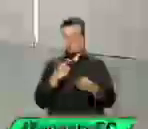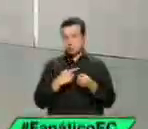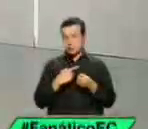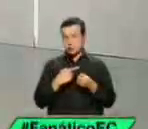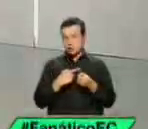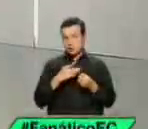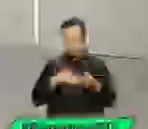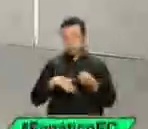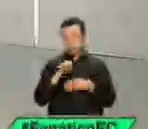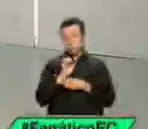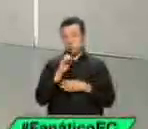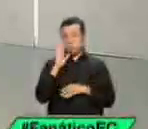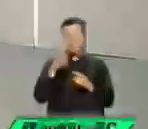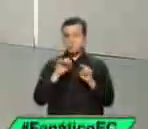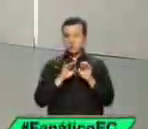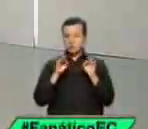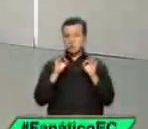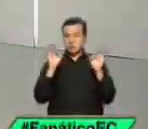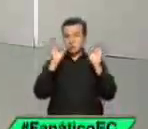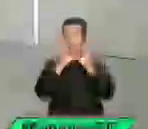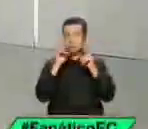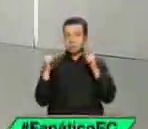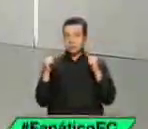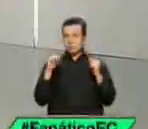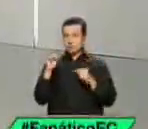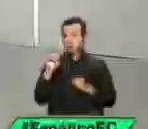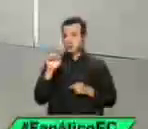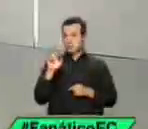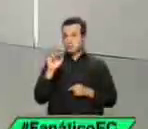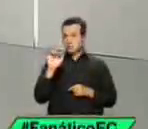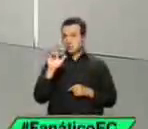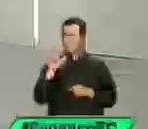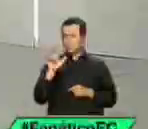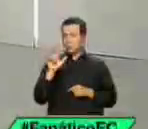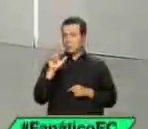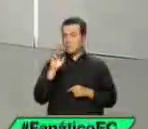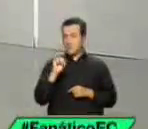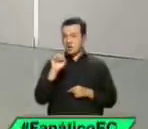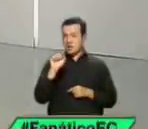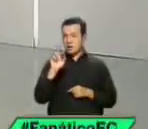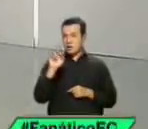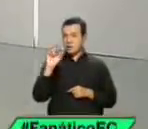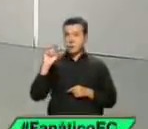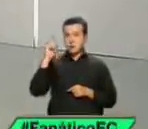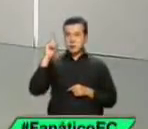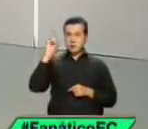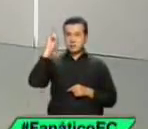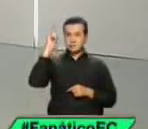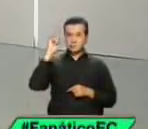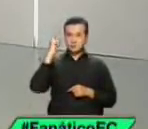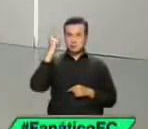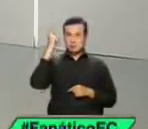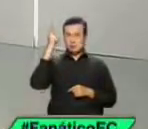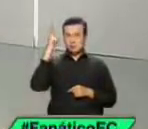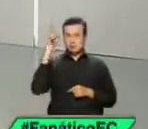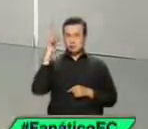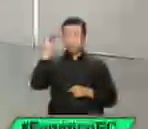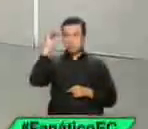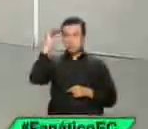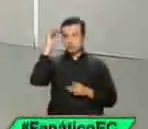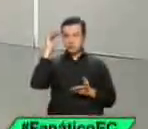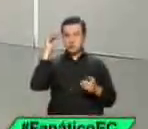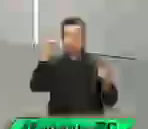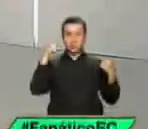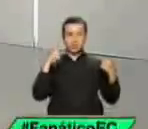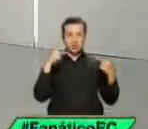de los partidos más importantes, sobre todo por la connotación que tiene Macará en esta segunda etapa, siendo el puntero y líder de esta altura del torneo, se